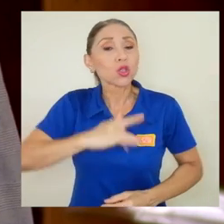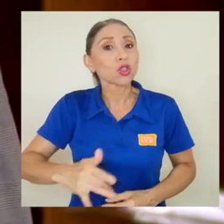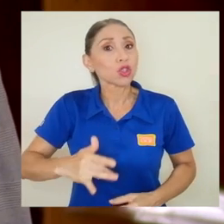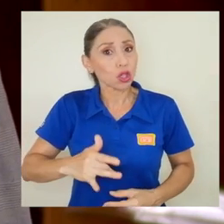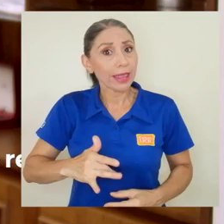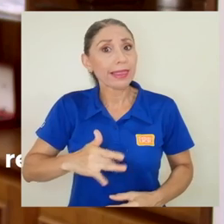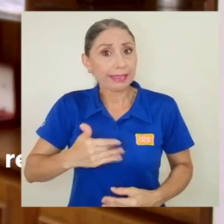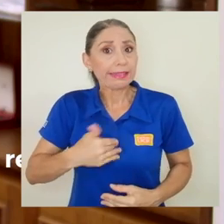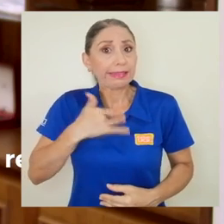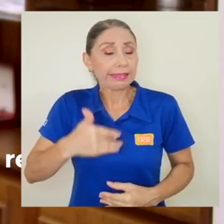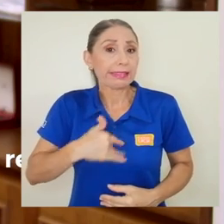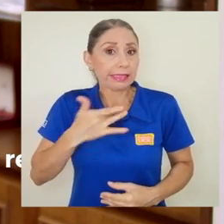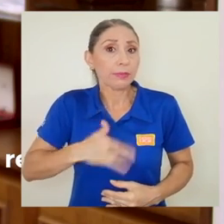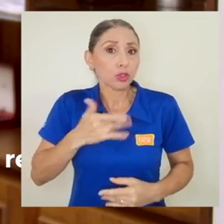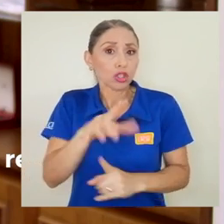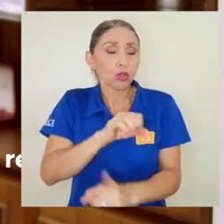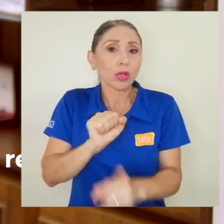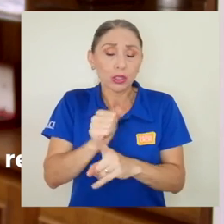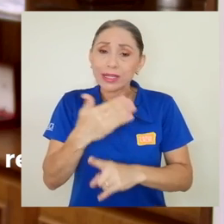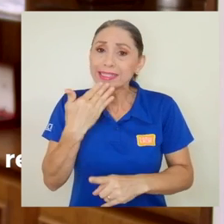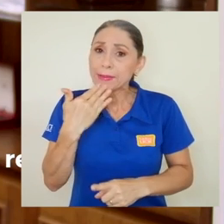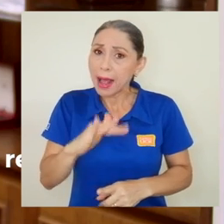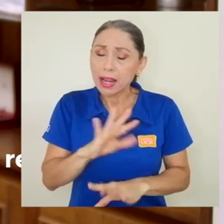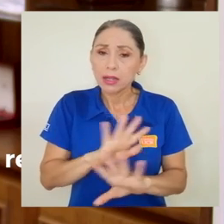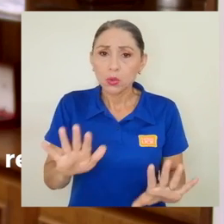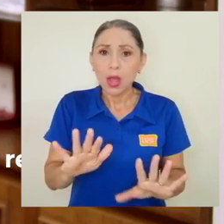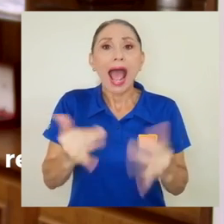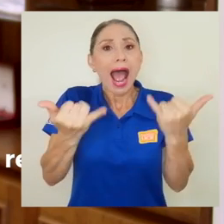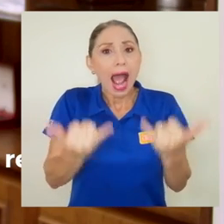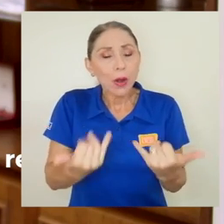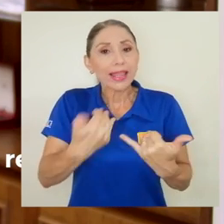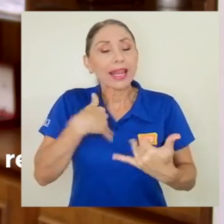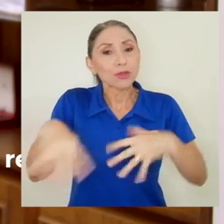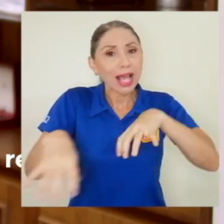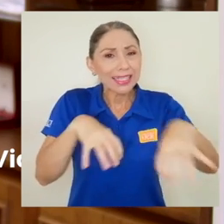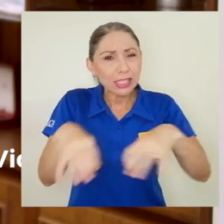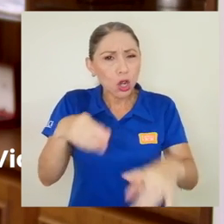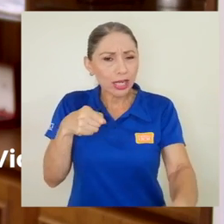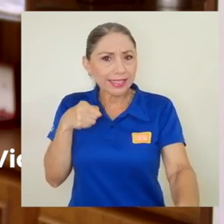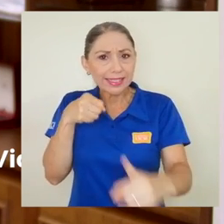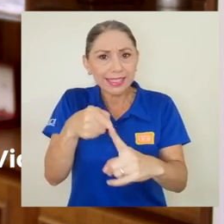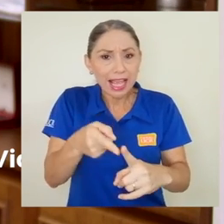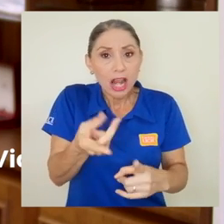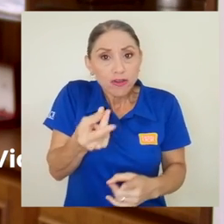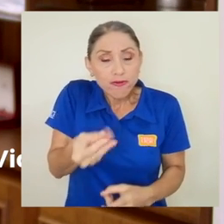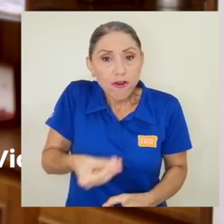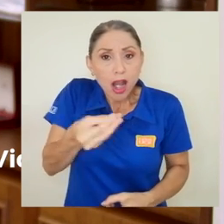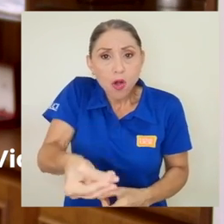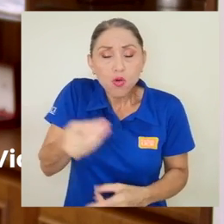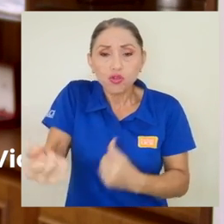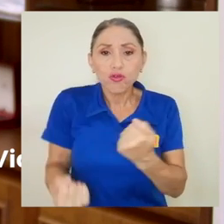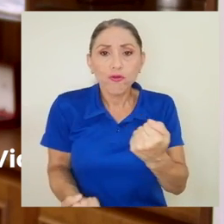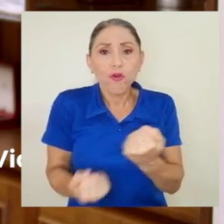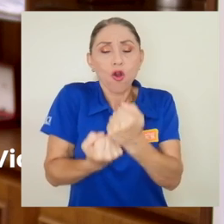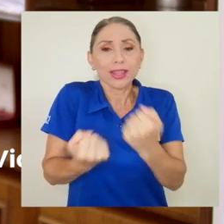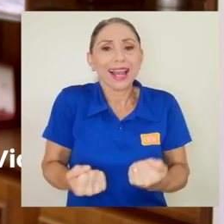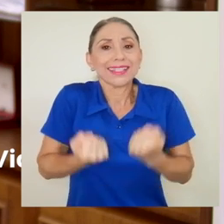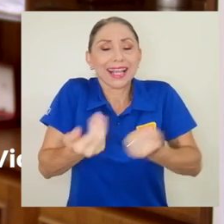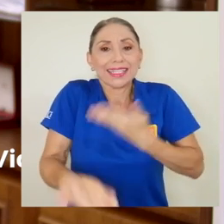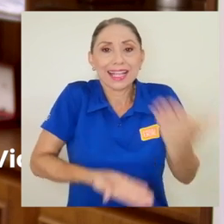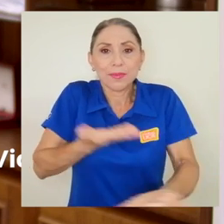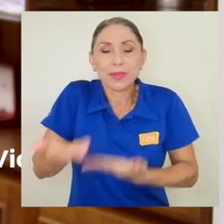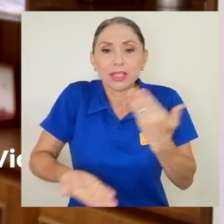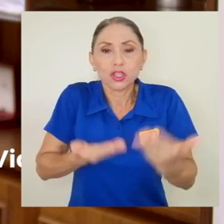pasando mal es por eso que hemos tomado acciones y destinados recursos para fortalecer los servicios que brinda la